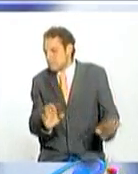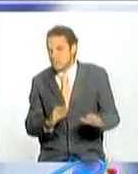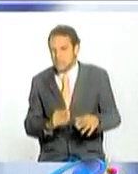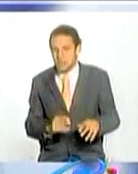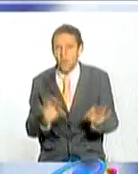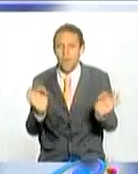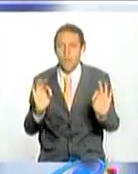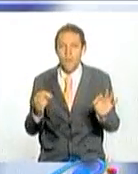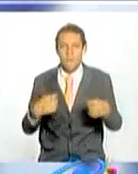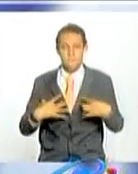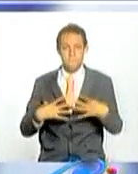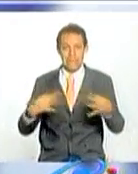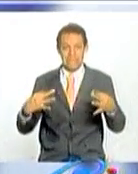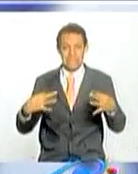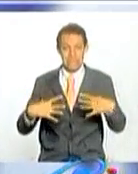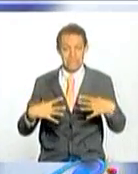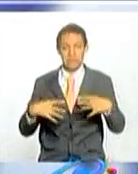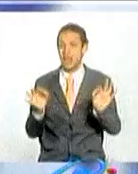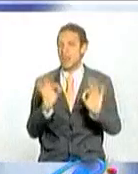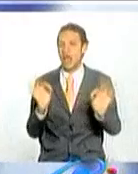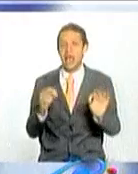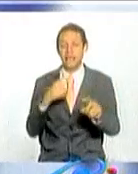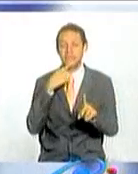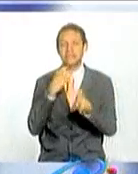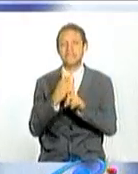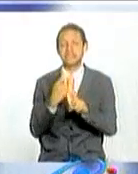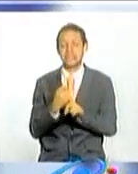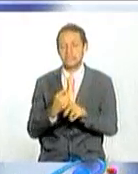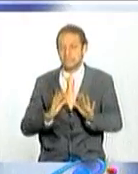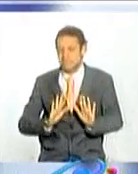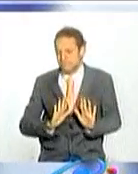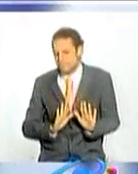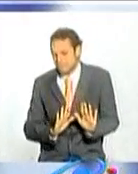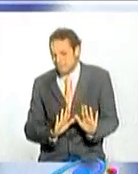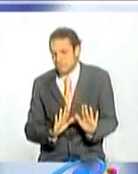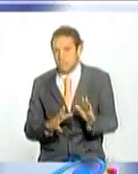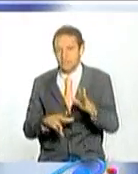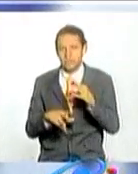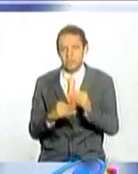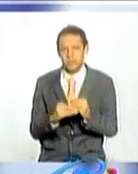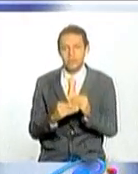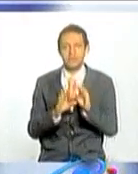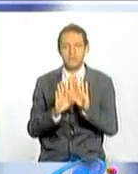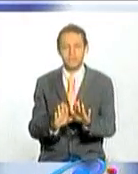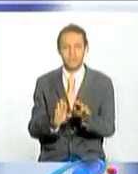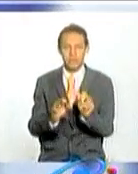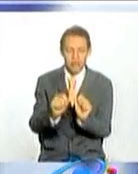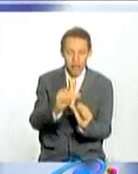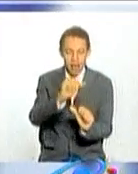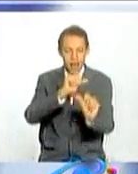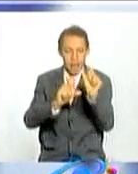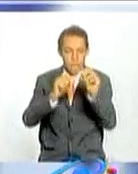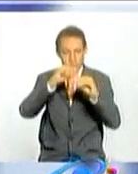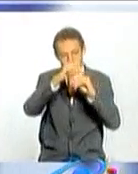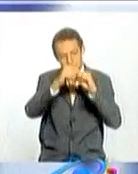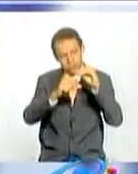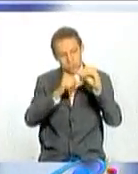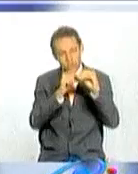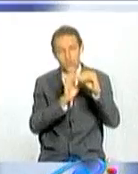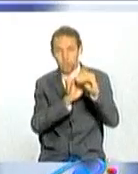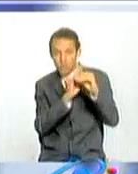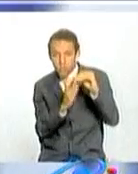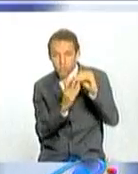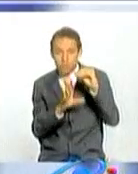brasier. Y encontramos, cuando se hace el examen ecográfico, que se trata de cambios fibroquísticos de la mama, ¿sí?